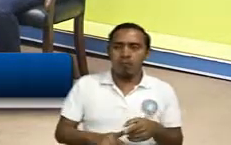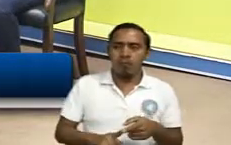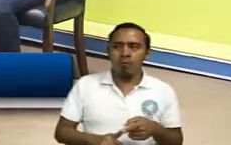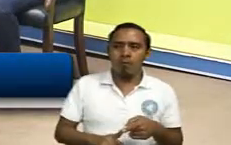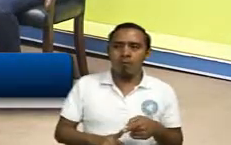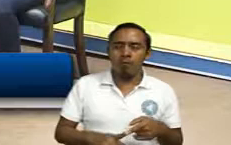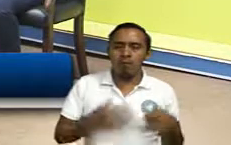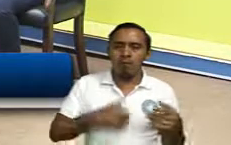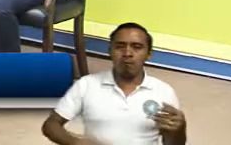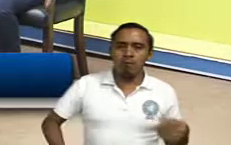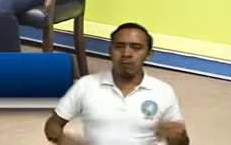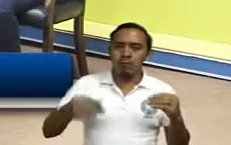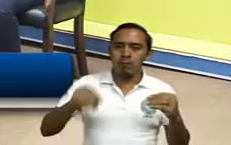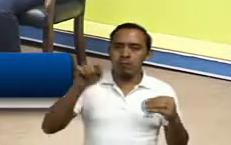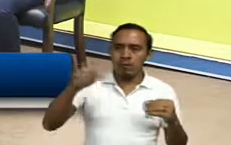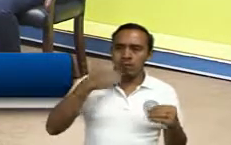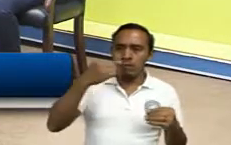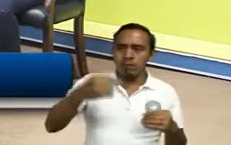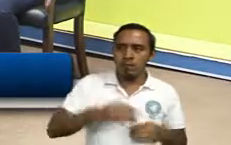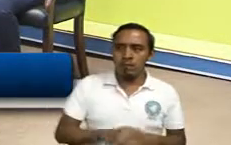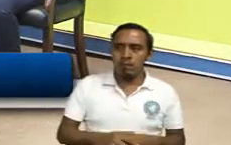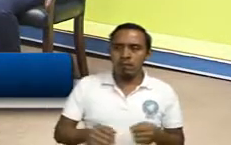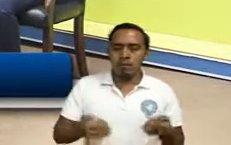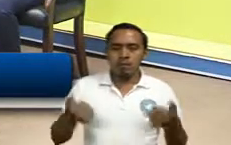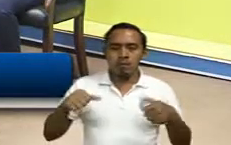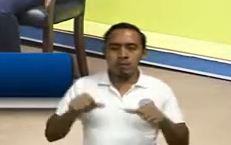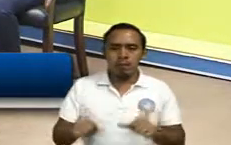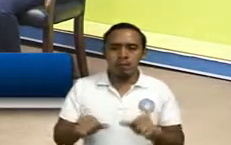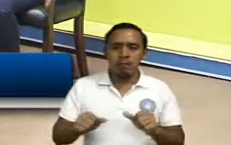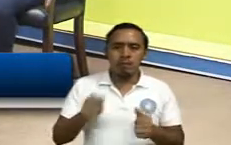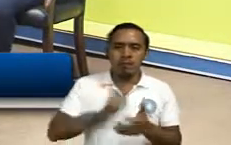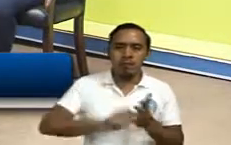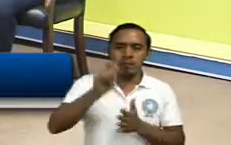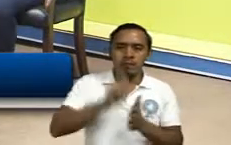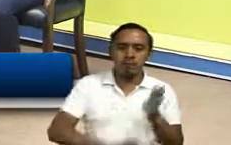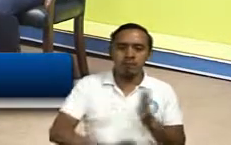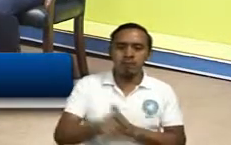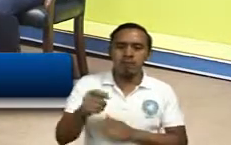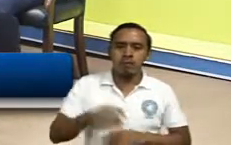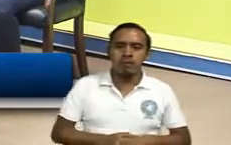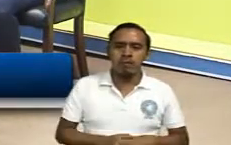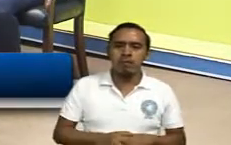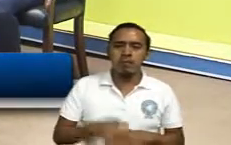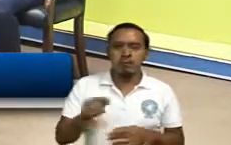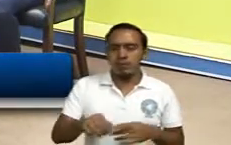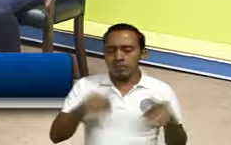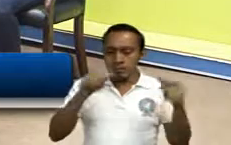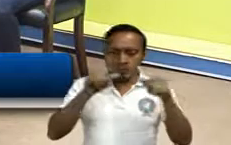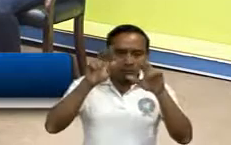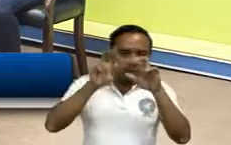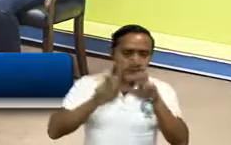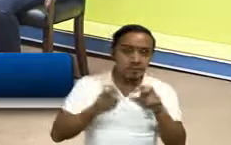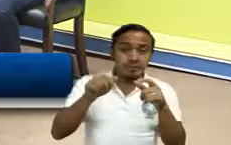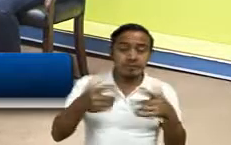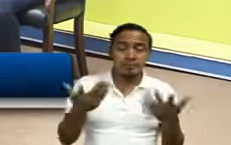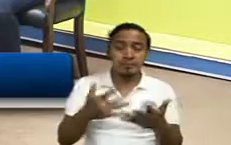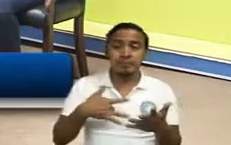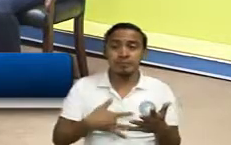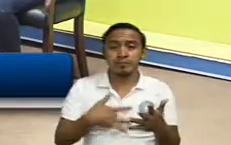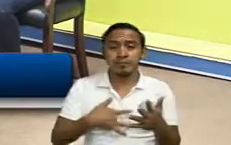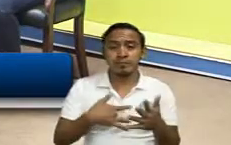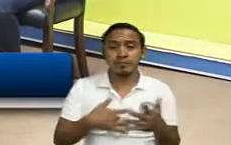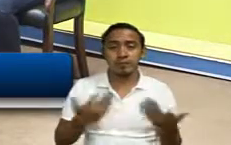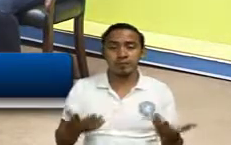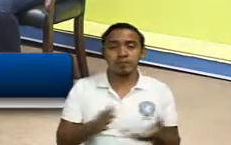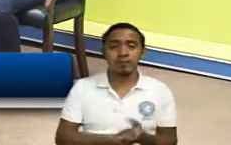es donde cae lo que usted acaba de mencionar, ¿no? El acuerdo que se acaba de firmar. es dando seguimiento y dando respuesta a todas las